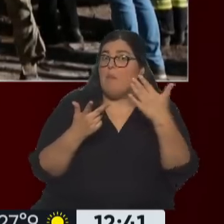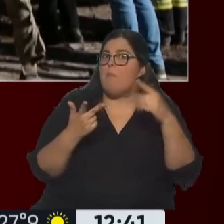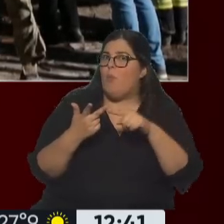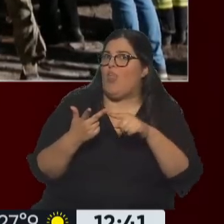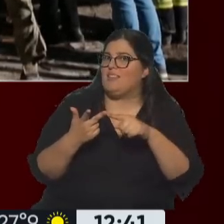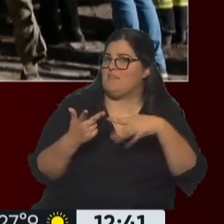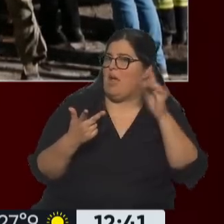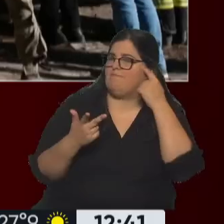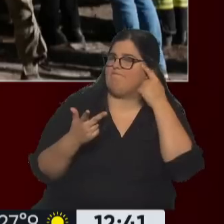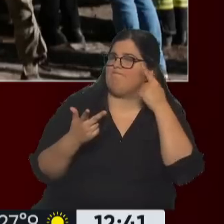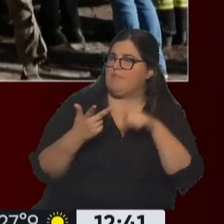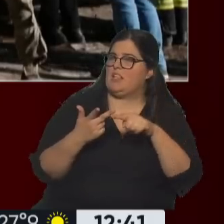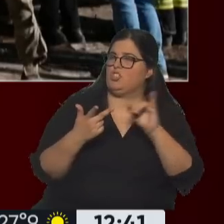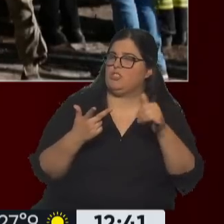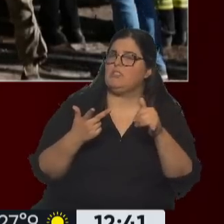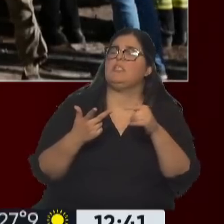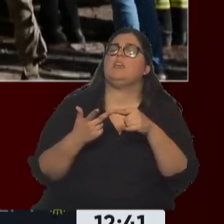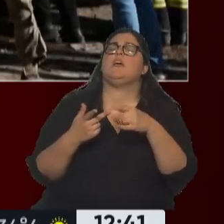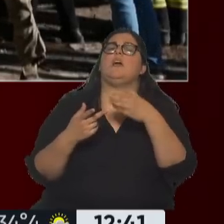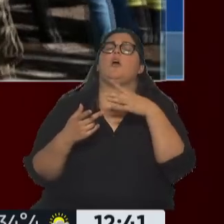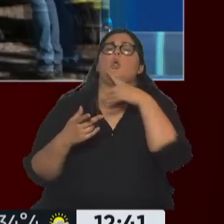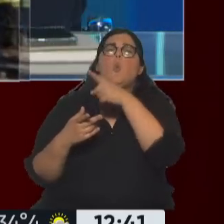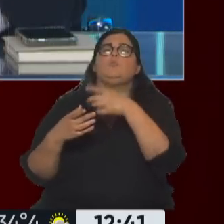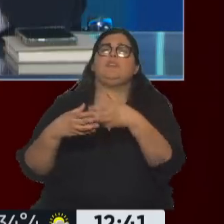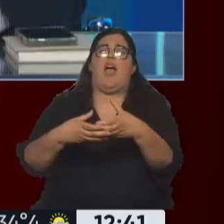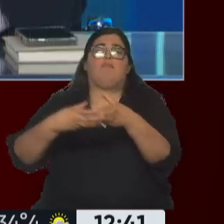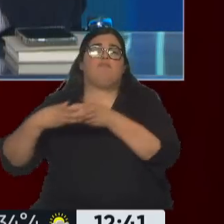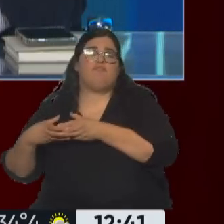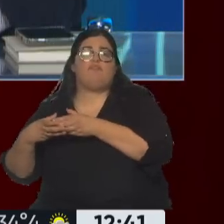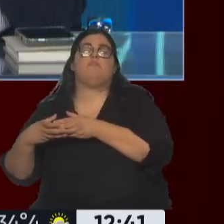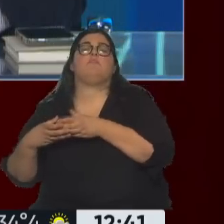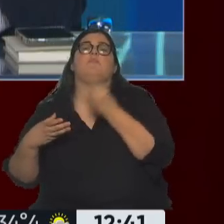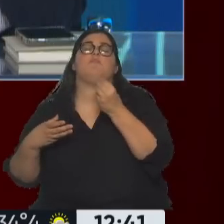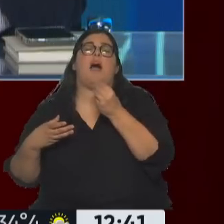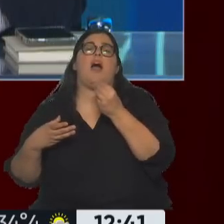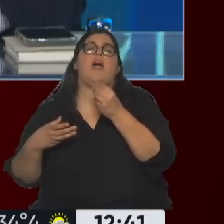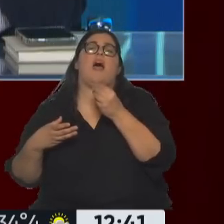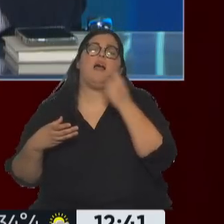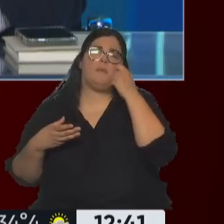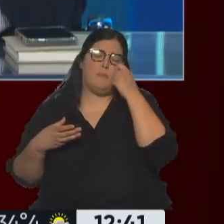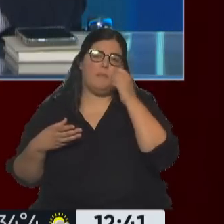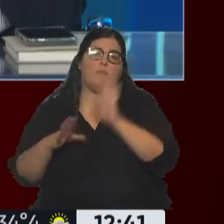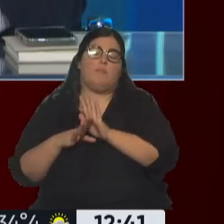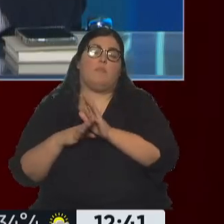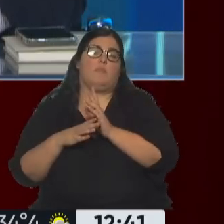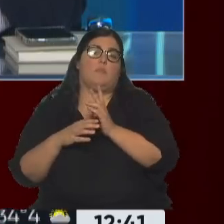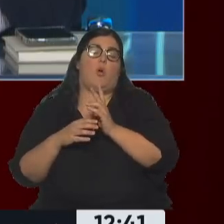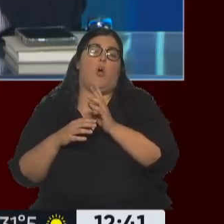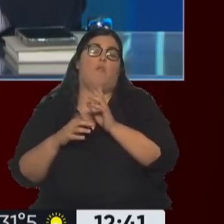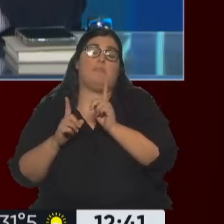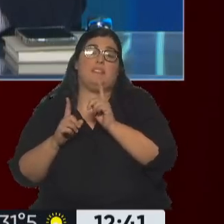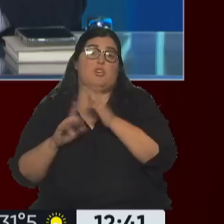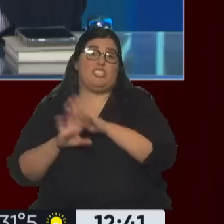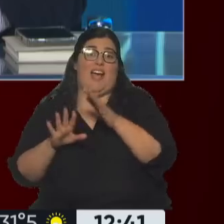más fuerte. Yo no sé si con la aspiración de ocupar más territorio ucraniano, pero sí de asegurar los territorios que